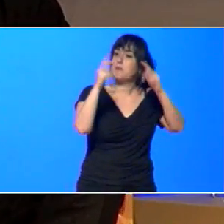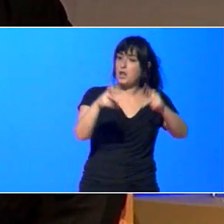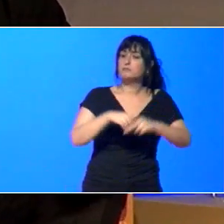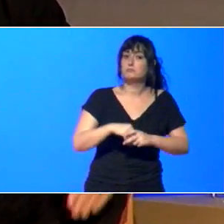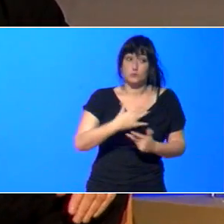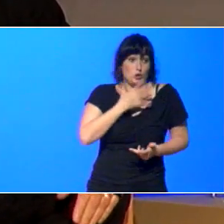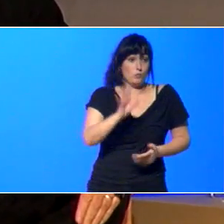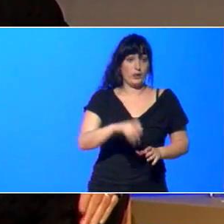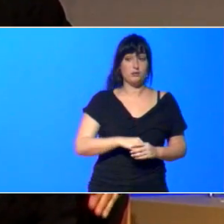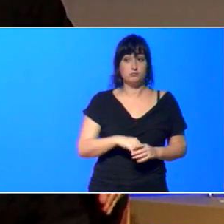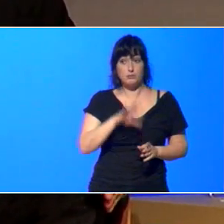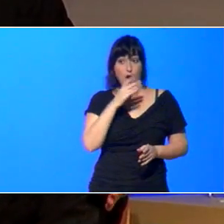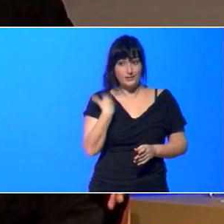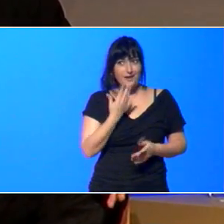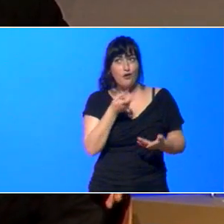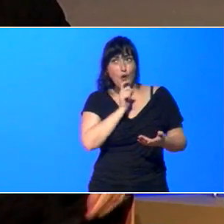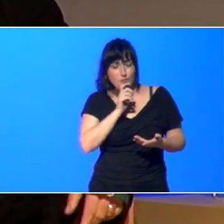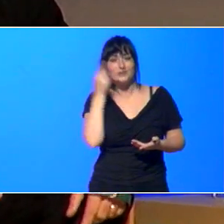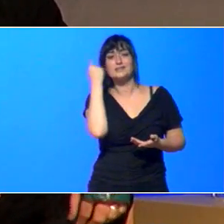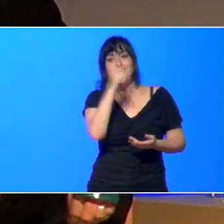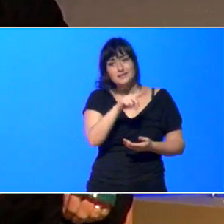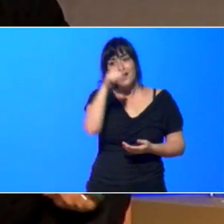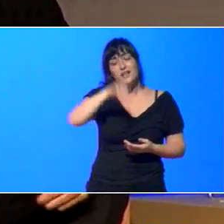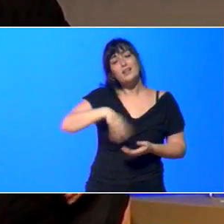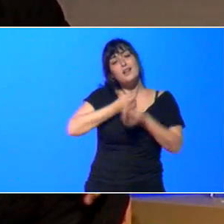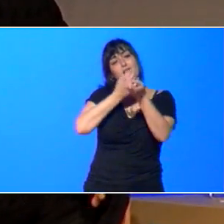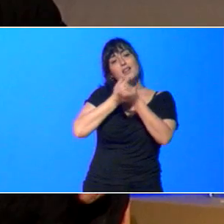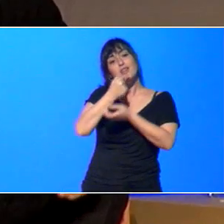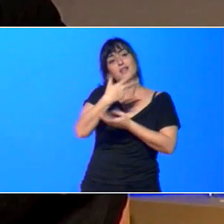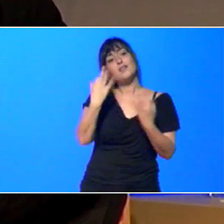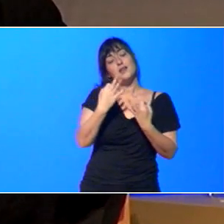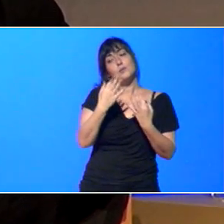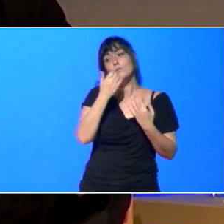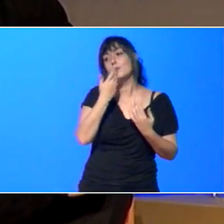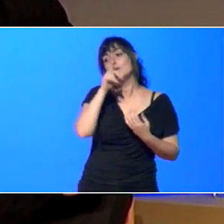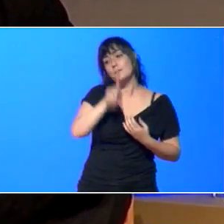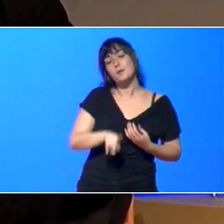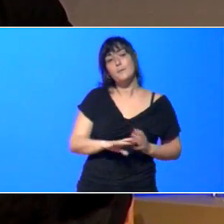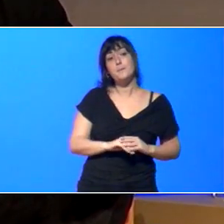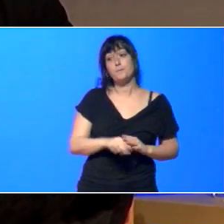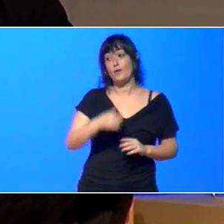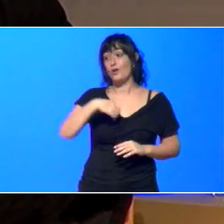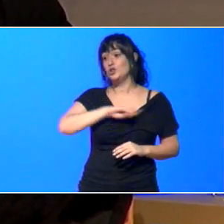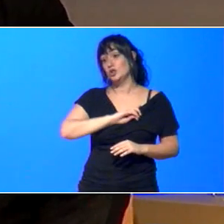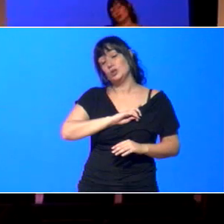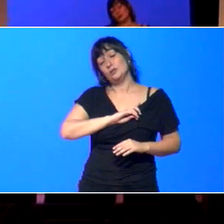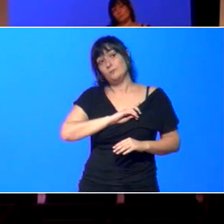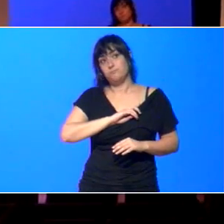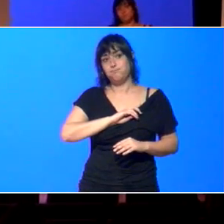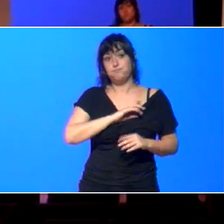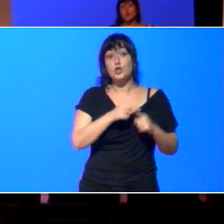pero ahora díganos cómo. Aquí lo que hay que decir también es que tenemos, no mucho, tenemos